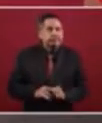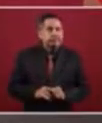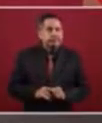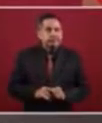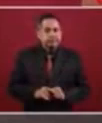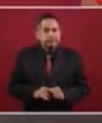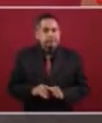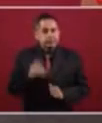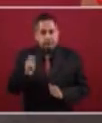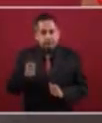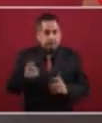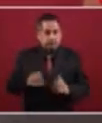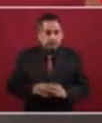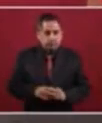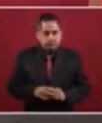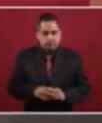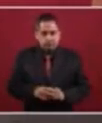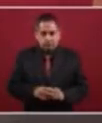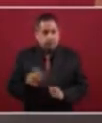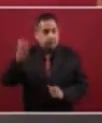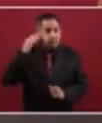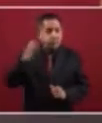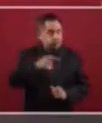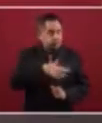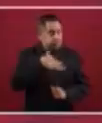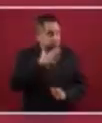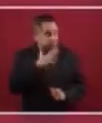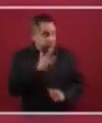no se castigaba